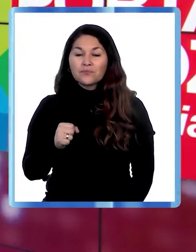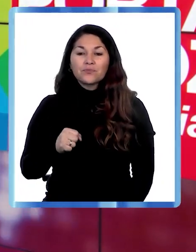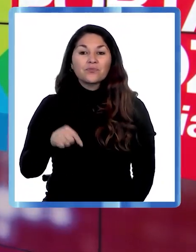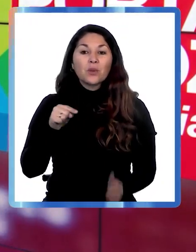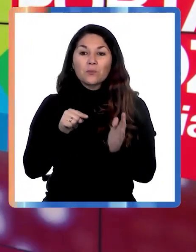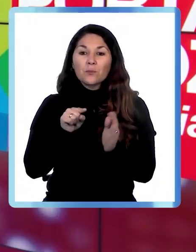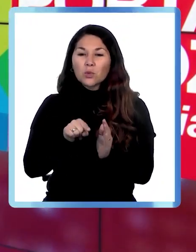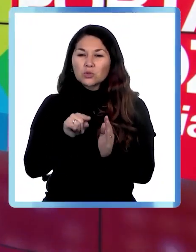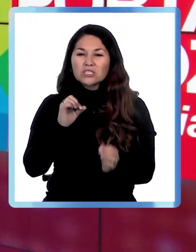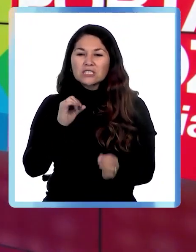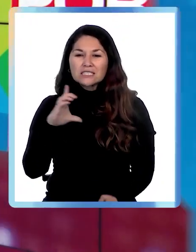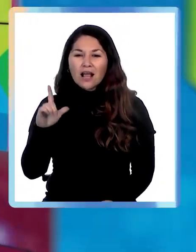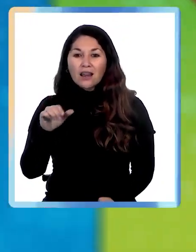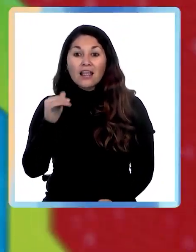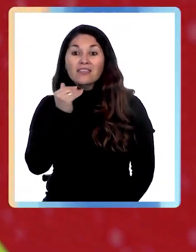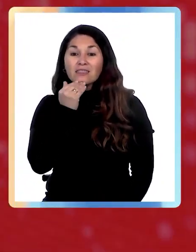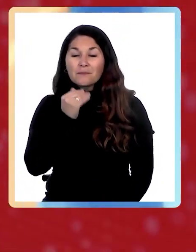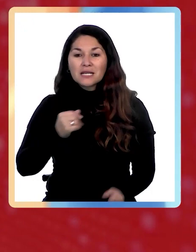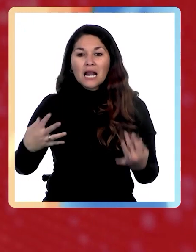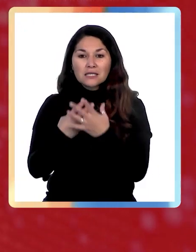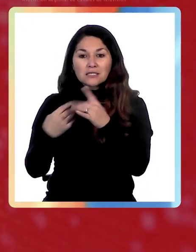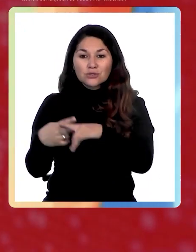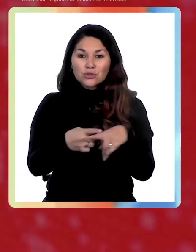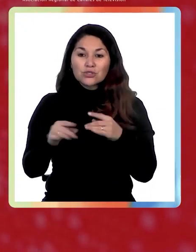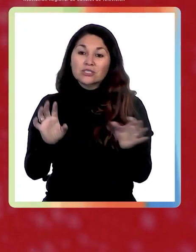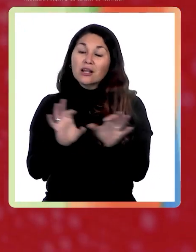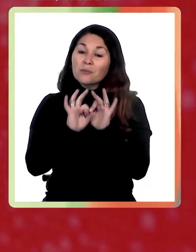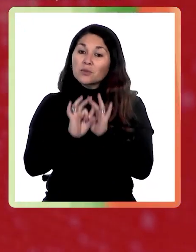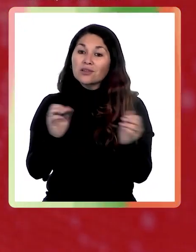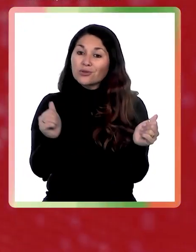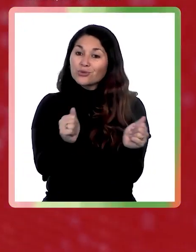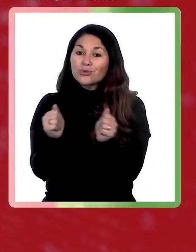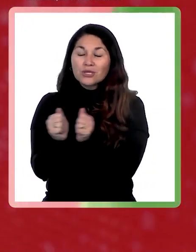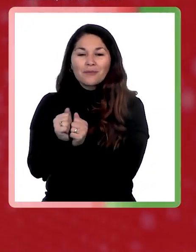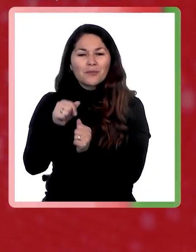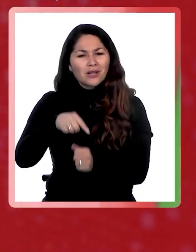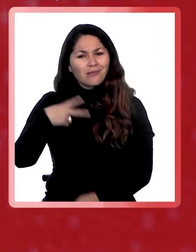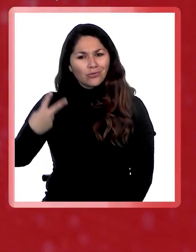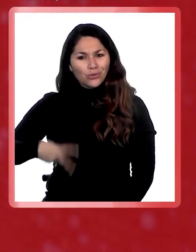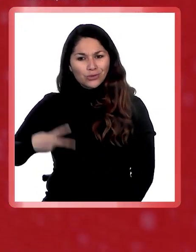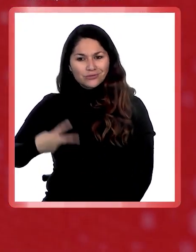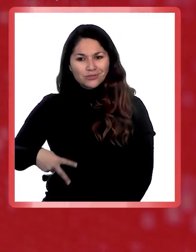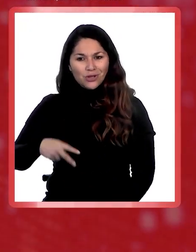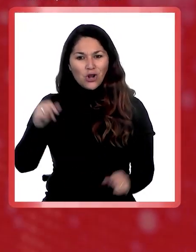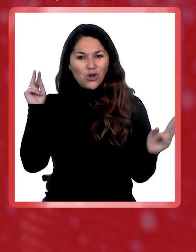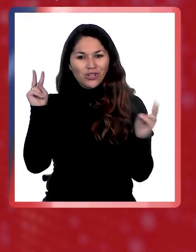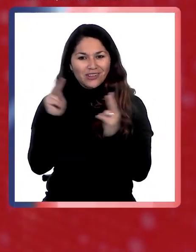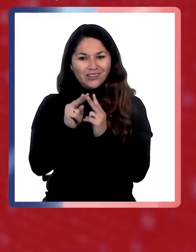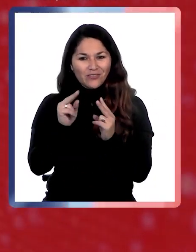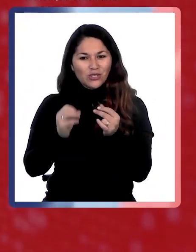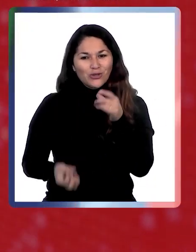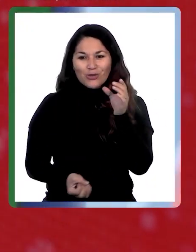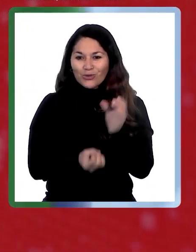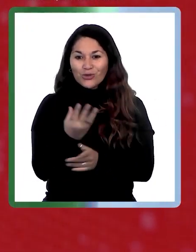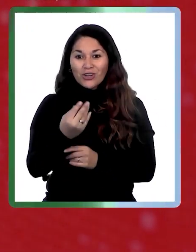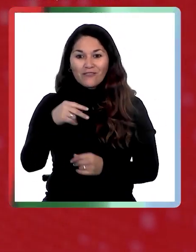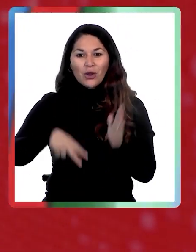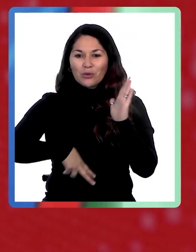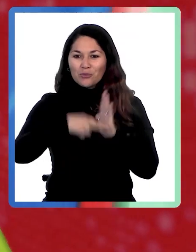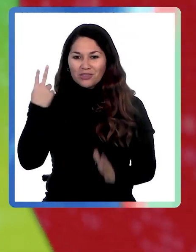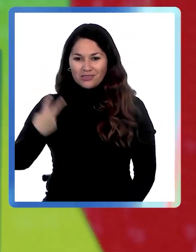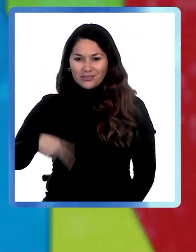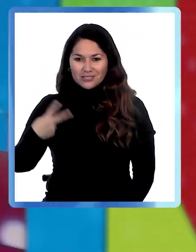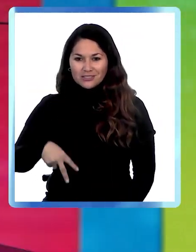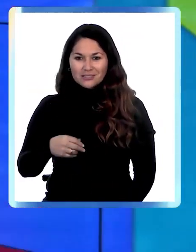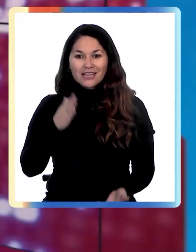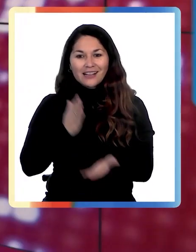noticias.cl y Recuerden que también nos pueden encontrar en las redes sociales Muchas gracias por acompañarnos en este noticiero y nos vemos en una nueva edición